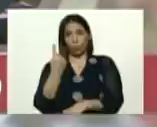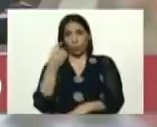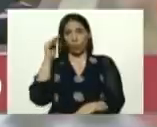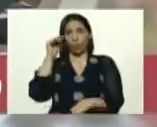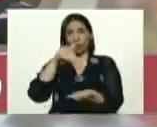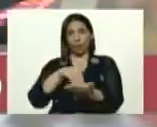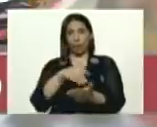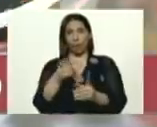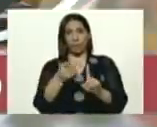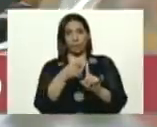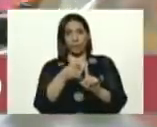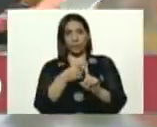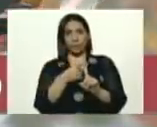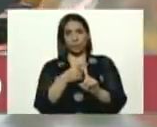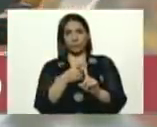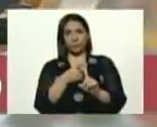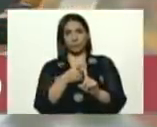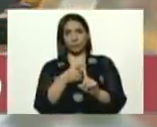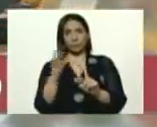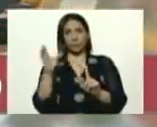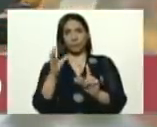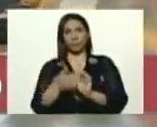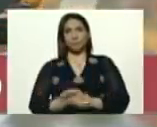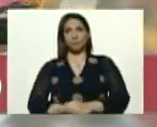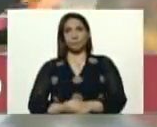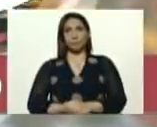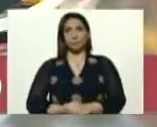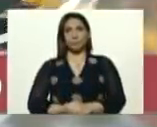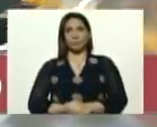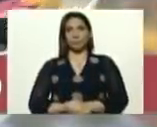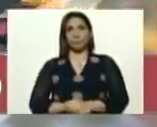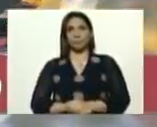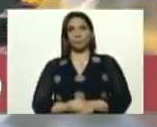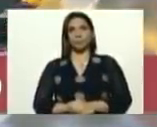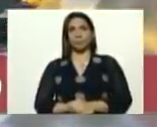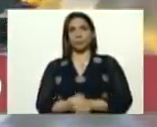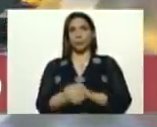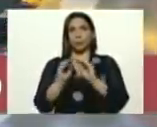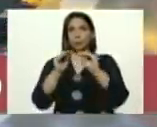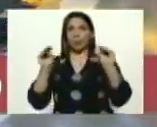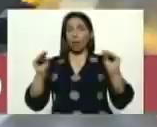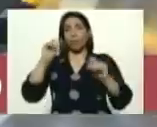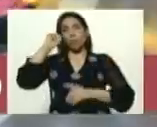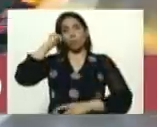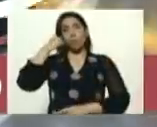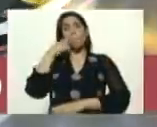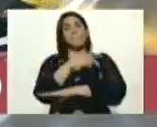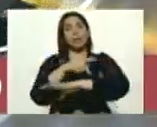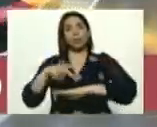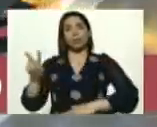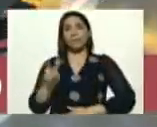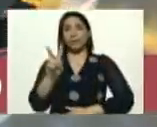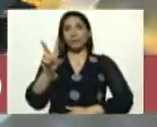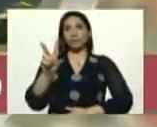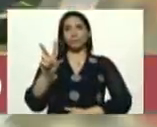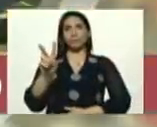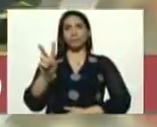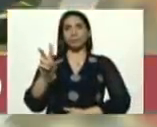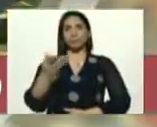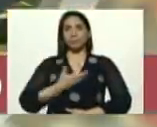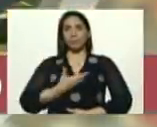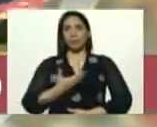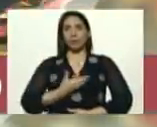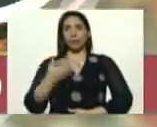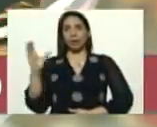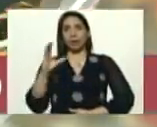El primero de ellos, del Distrito Capital. Llamo a la reflexión a la parroquia del Valle, a la alcaldesa